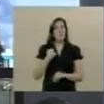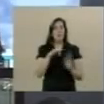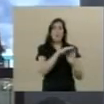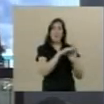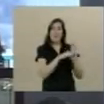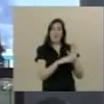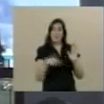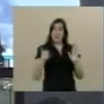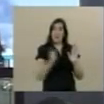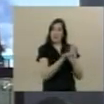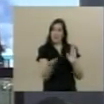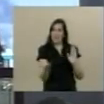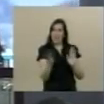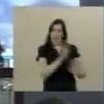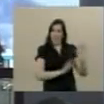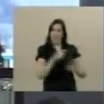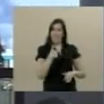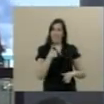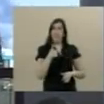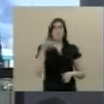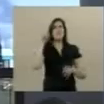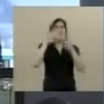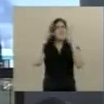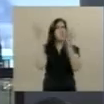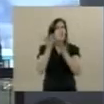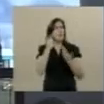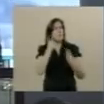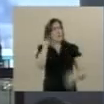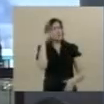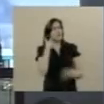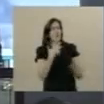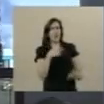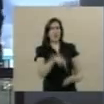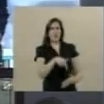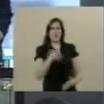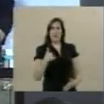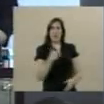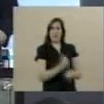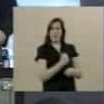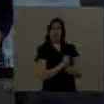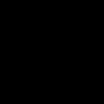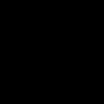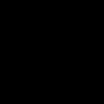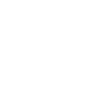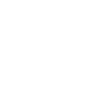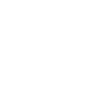importante que se conoce a nivel global en términos de participación.